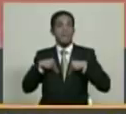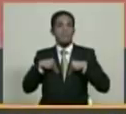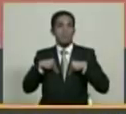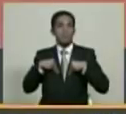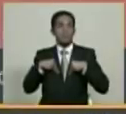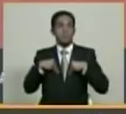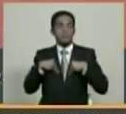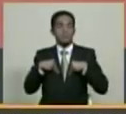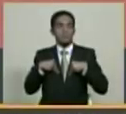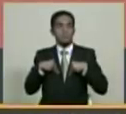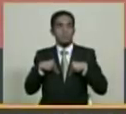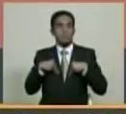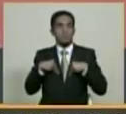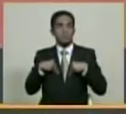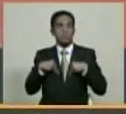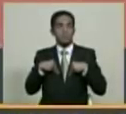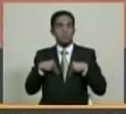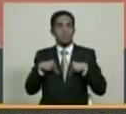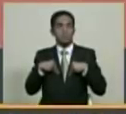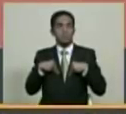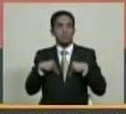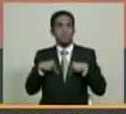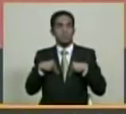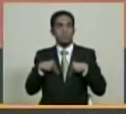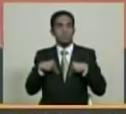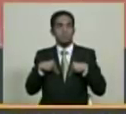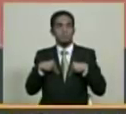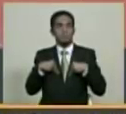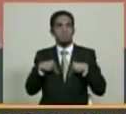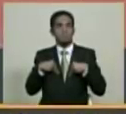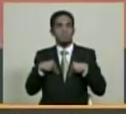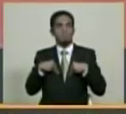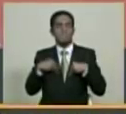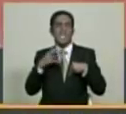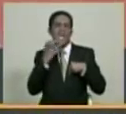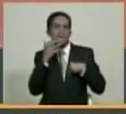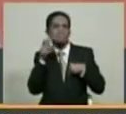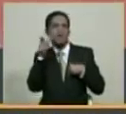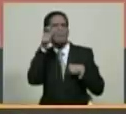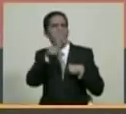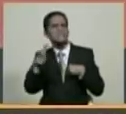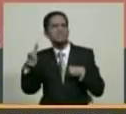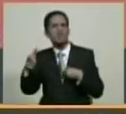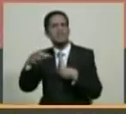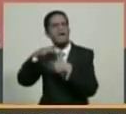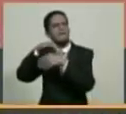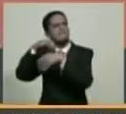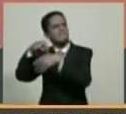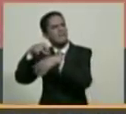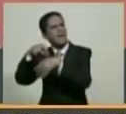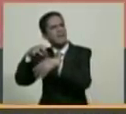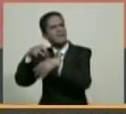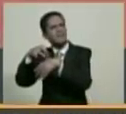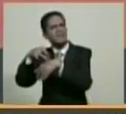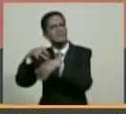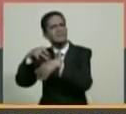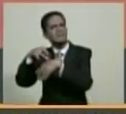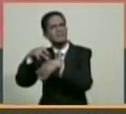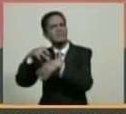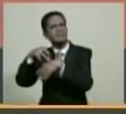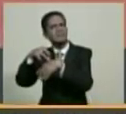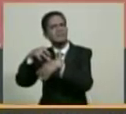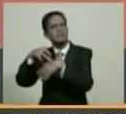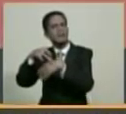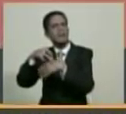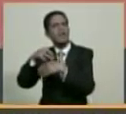No aceptamos bajo ninguna manera que hayan retirado el producto de la carne del pueblo. No